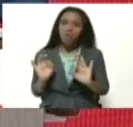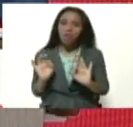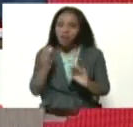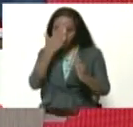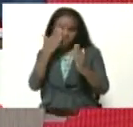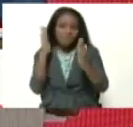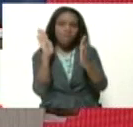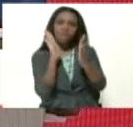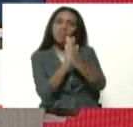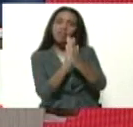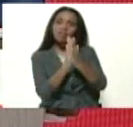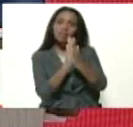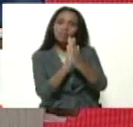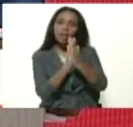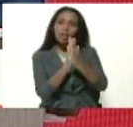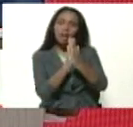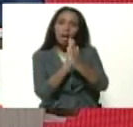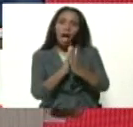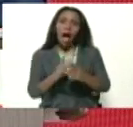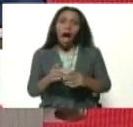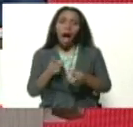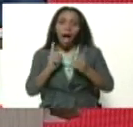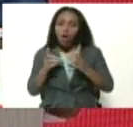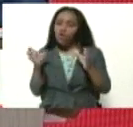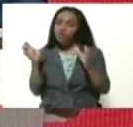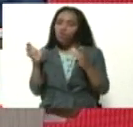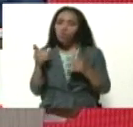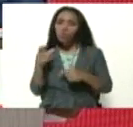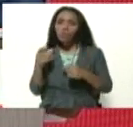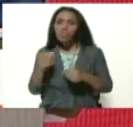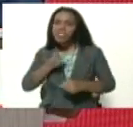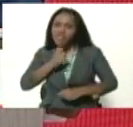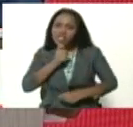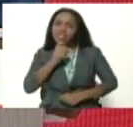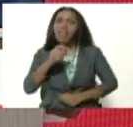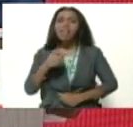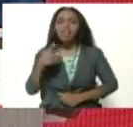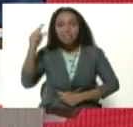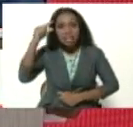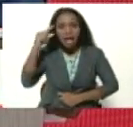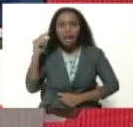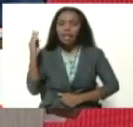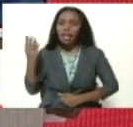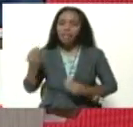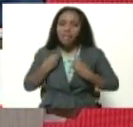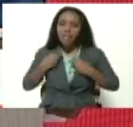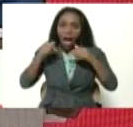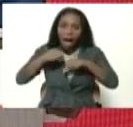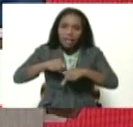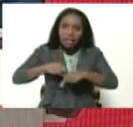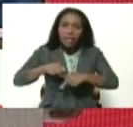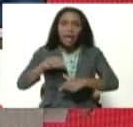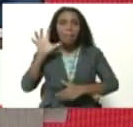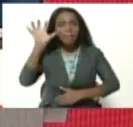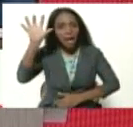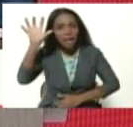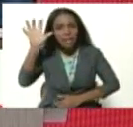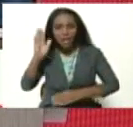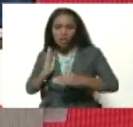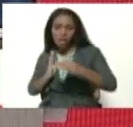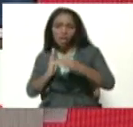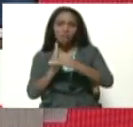frente a los complejos días que vive la República se han detenido en el